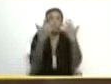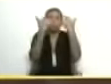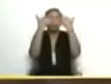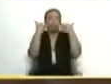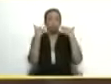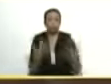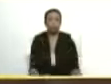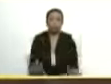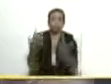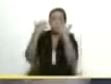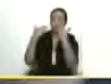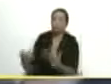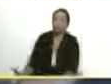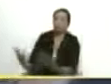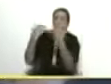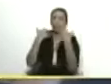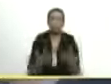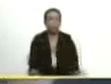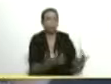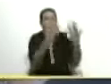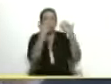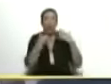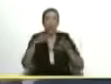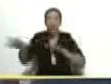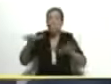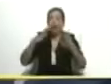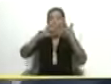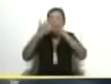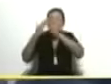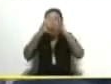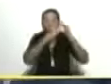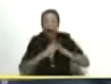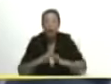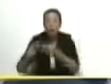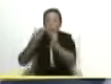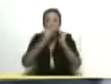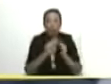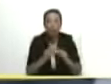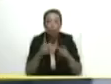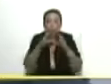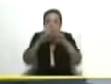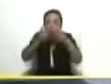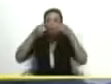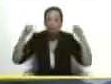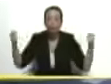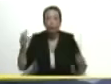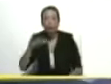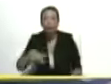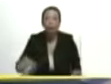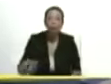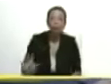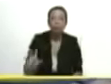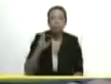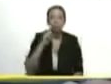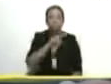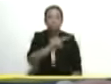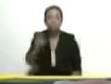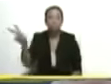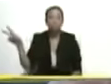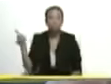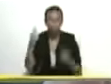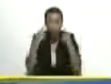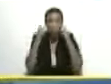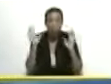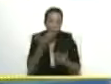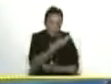vino, gente del pueblo de Caracas. Vinieron de todos los barrios y yo me asomé por primera vez en la vida. Lo hacía